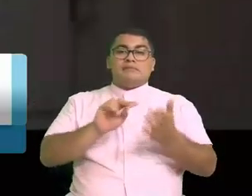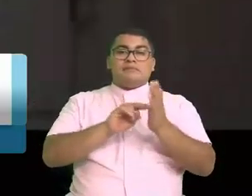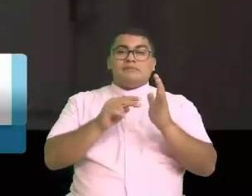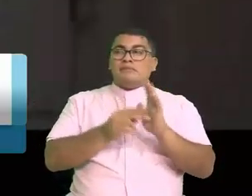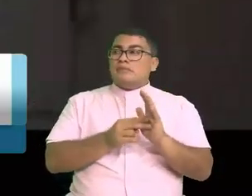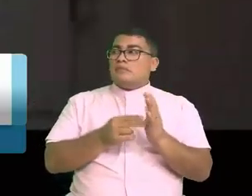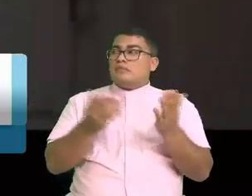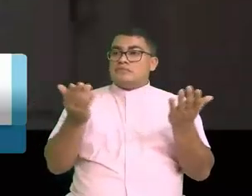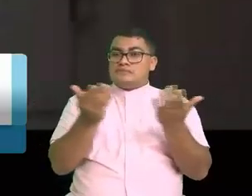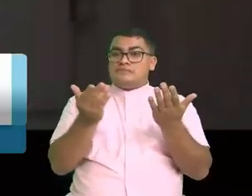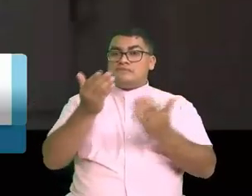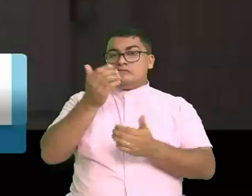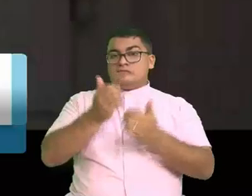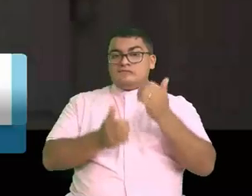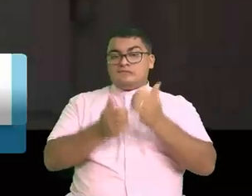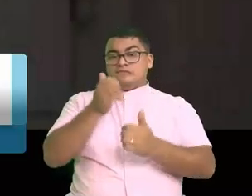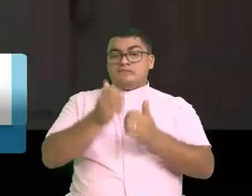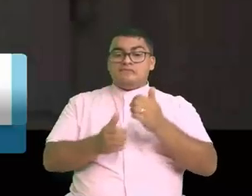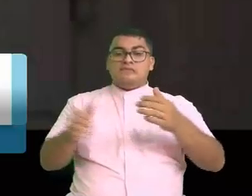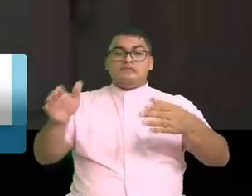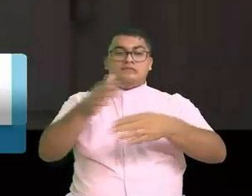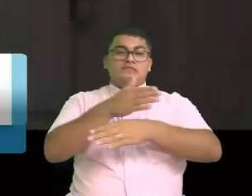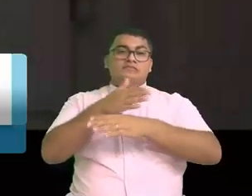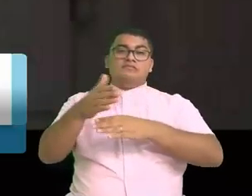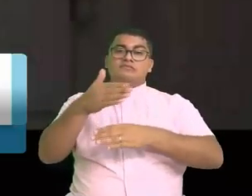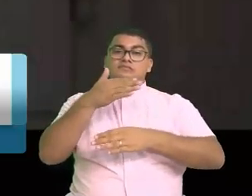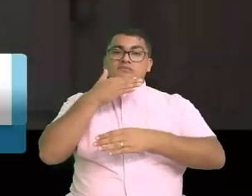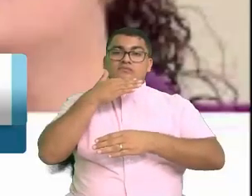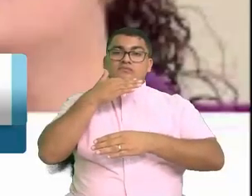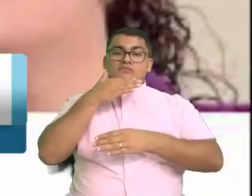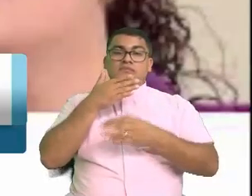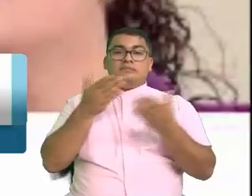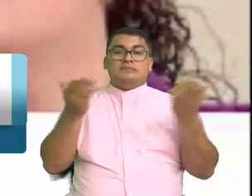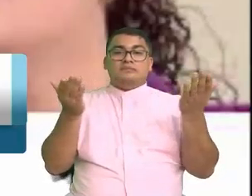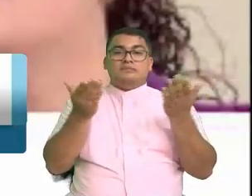te compliques en muchas ocasiones